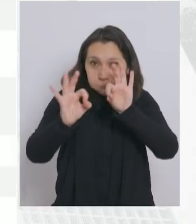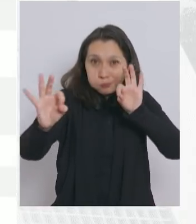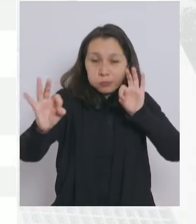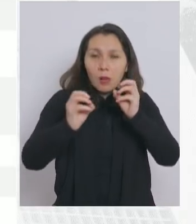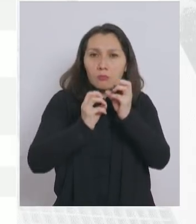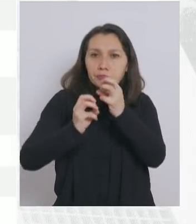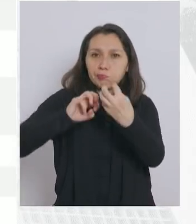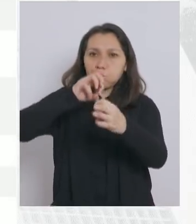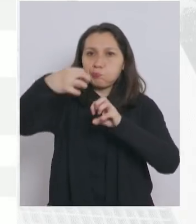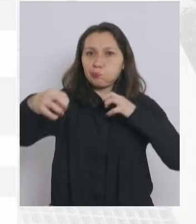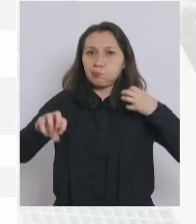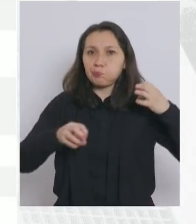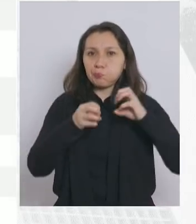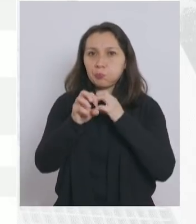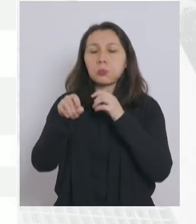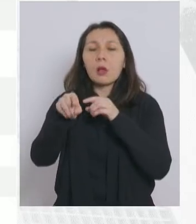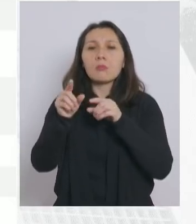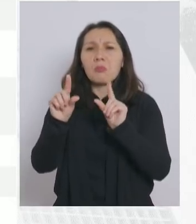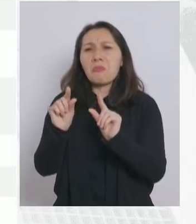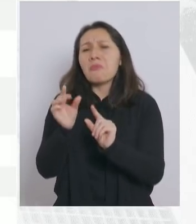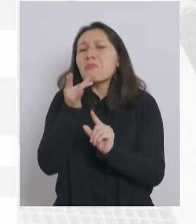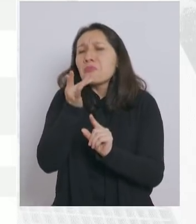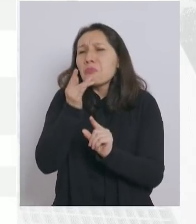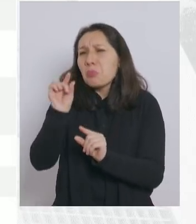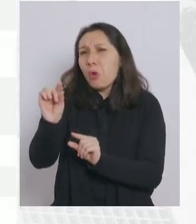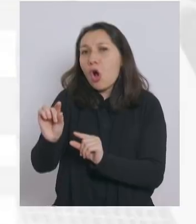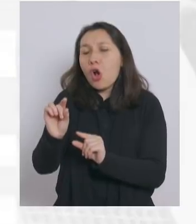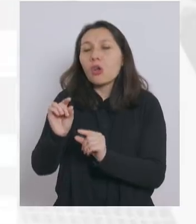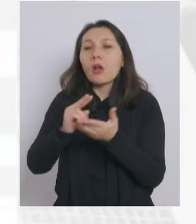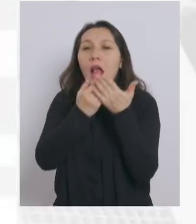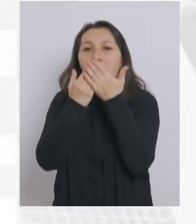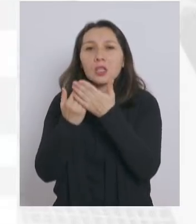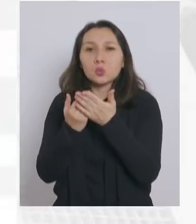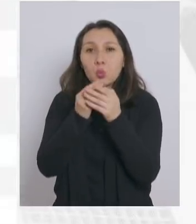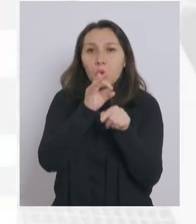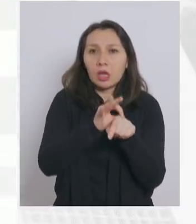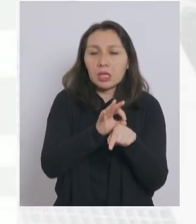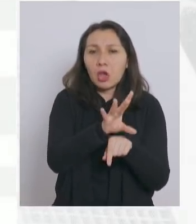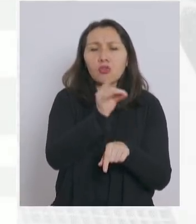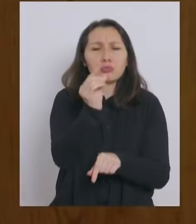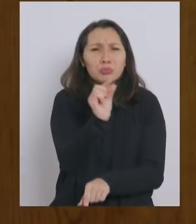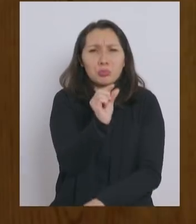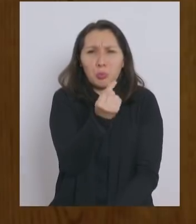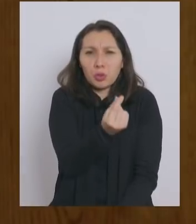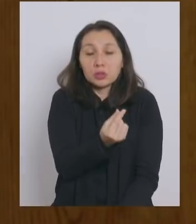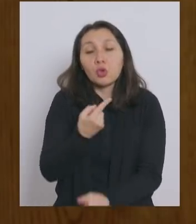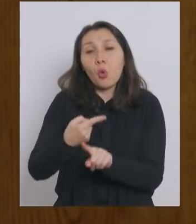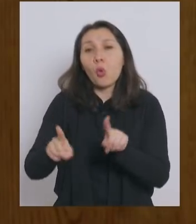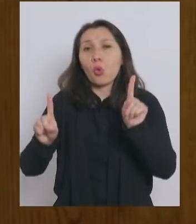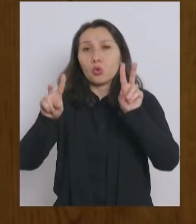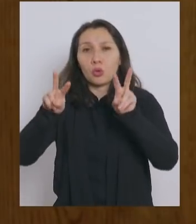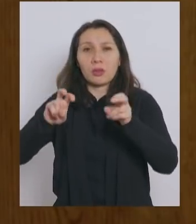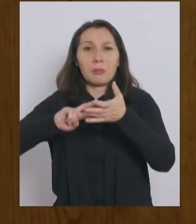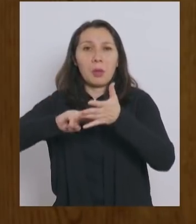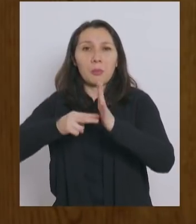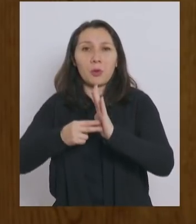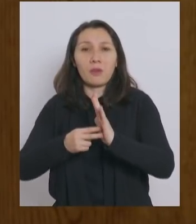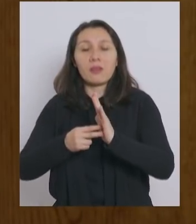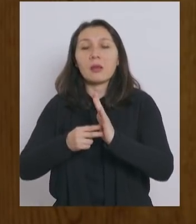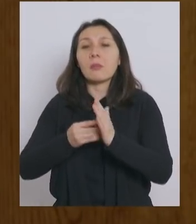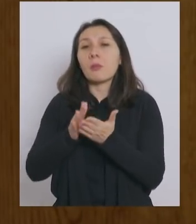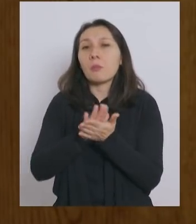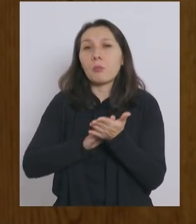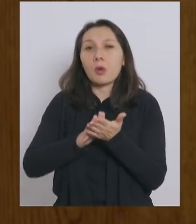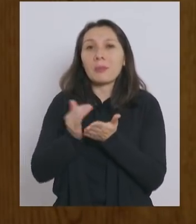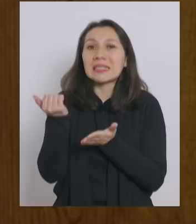algunos casos con muy baja frecuencia en el marco de los estudios clínicos, ¿cierto? Y otro tipo de eventos como